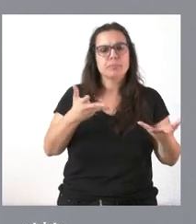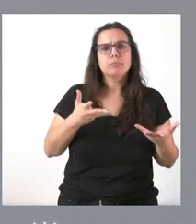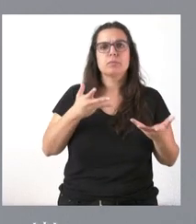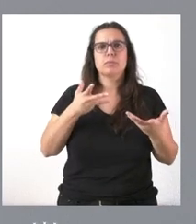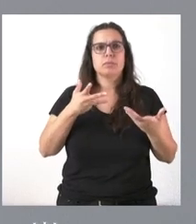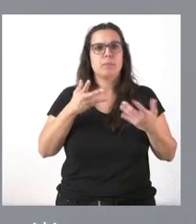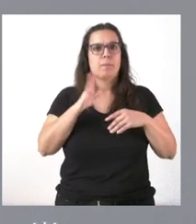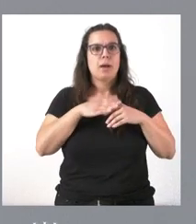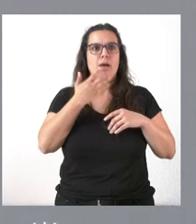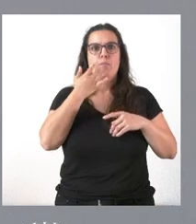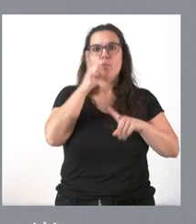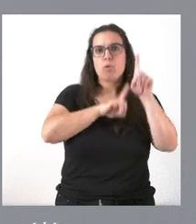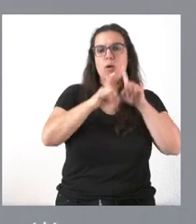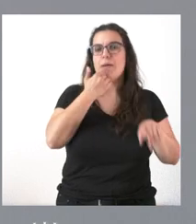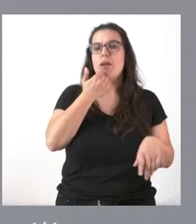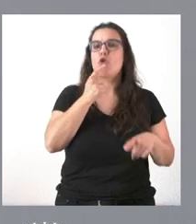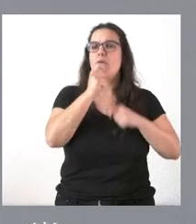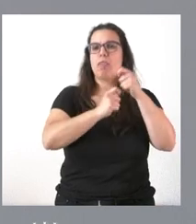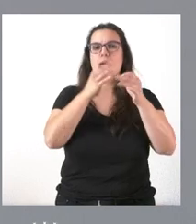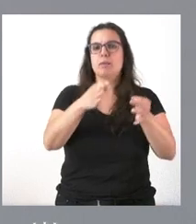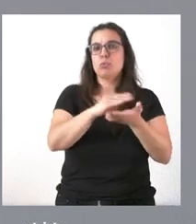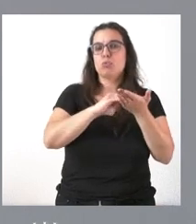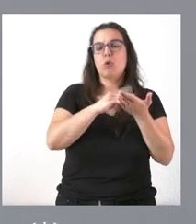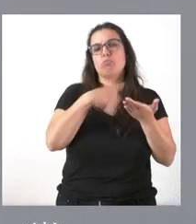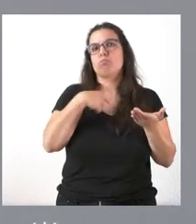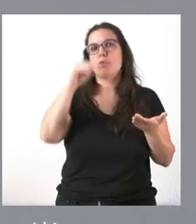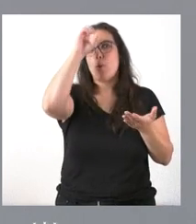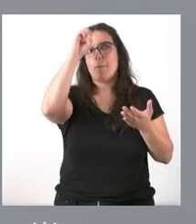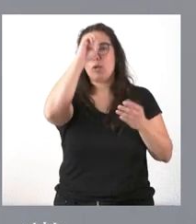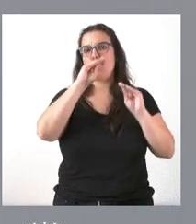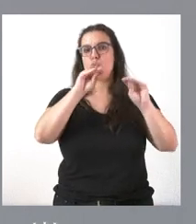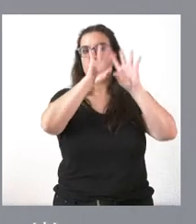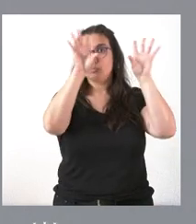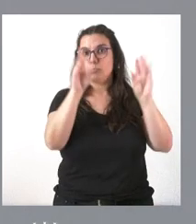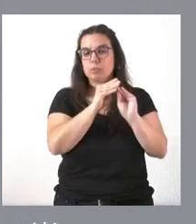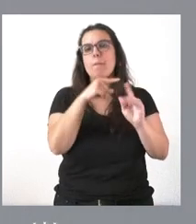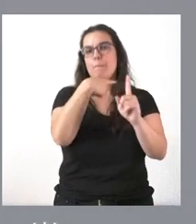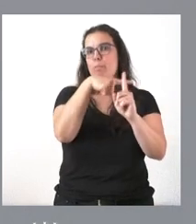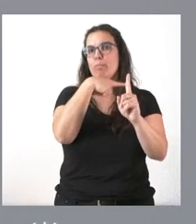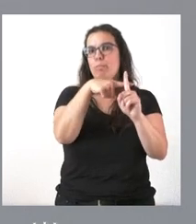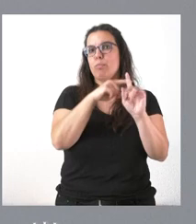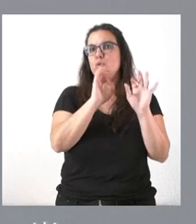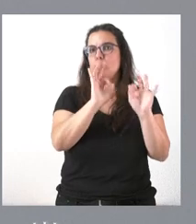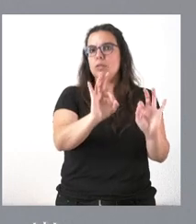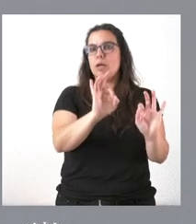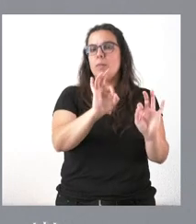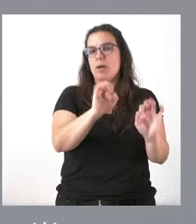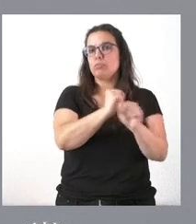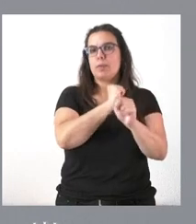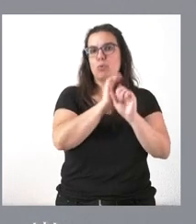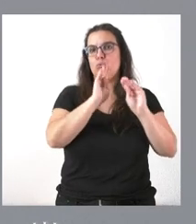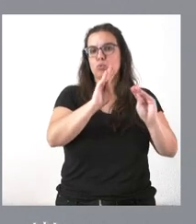ante los problemas y que de ese punto de vista yo creo que hay una valoración Si usted me lo pregunta positiva de esta tarea